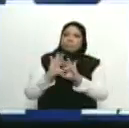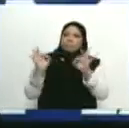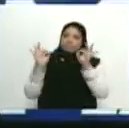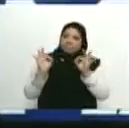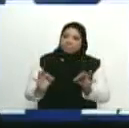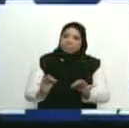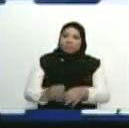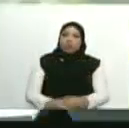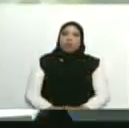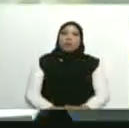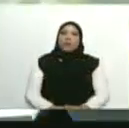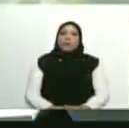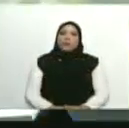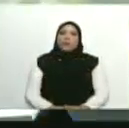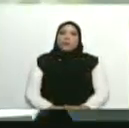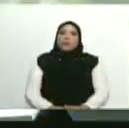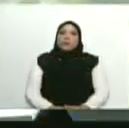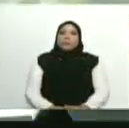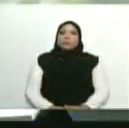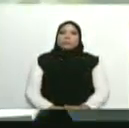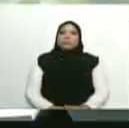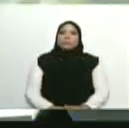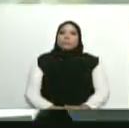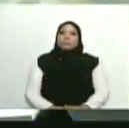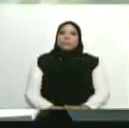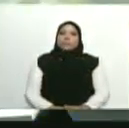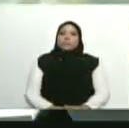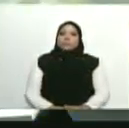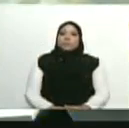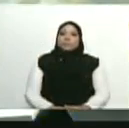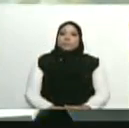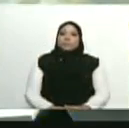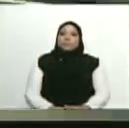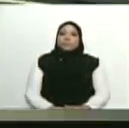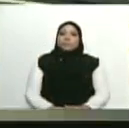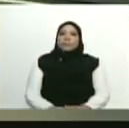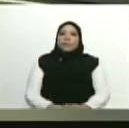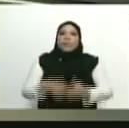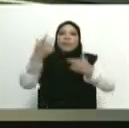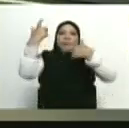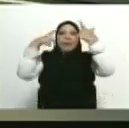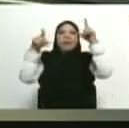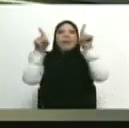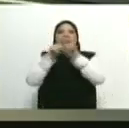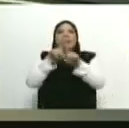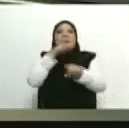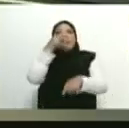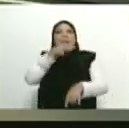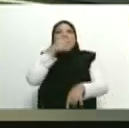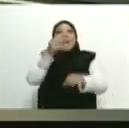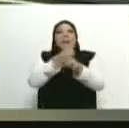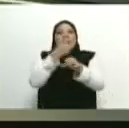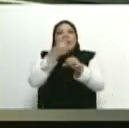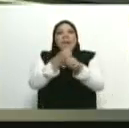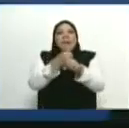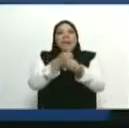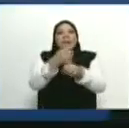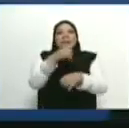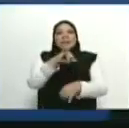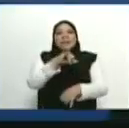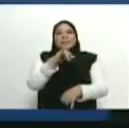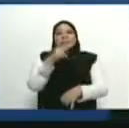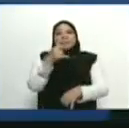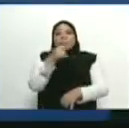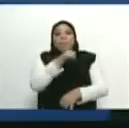La lucha por la independencia definitiva. Chávez, presidente, nos enseñó a nosotros. Yo siempre he dicho, yo tengo